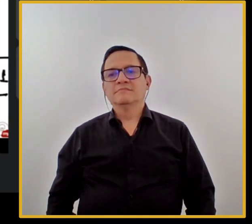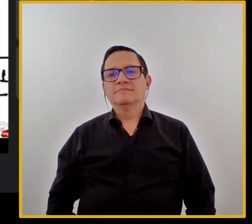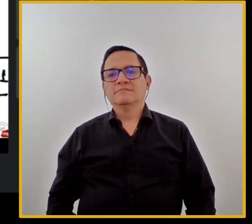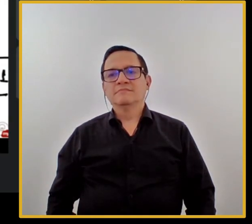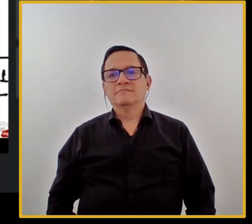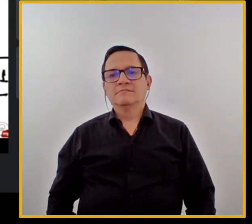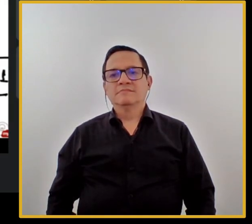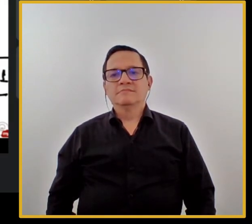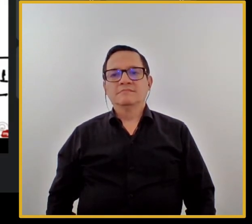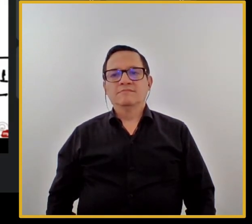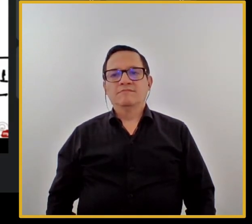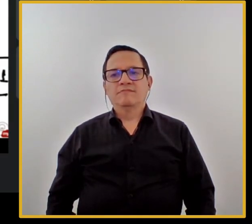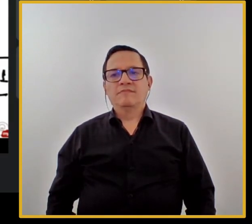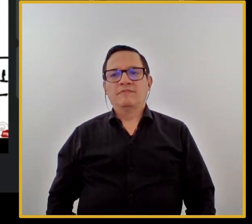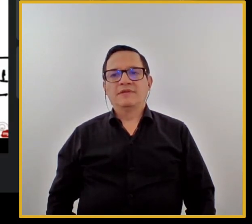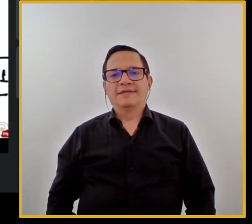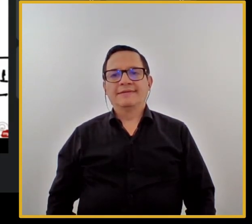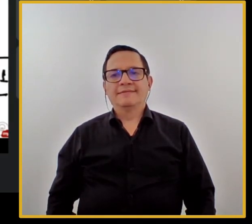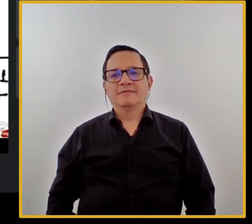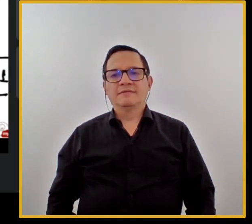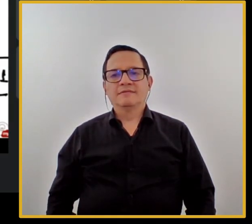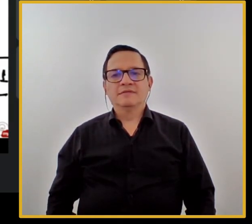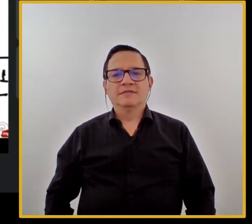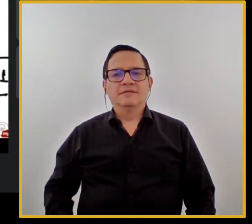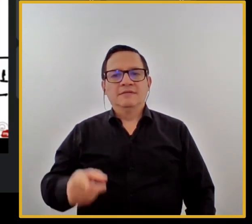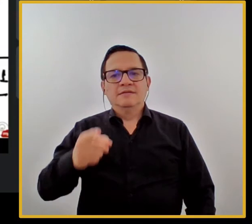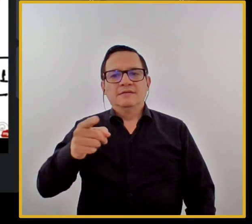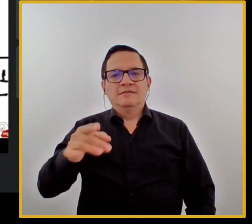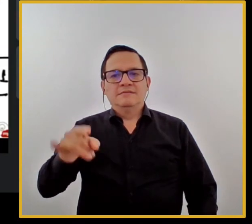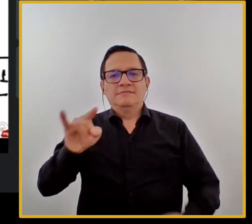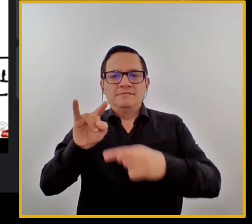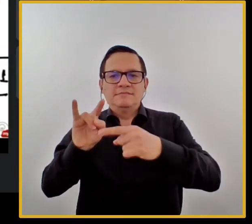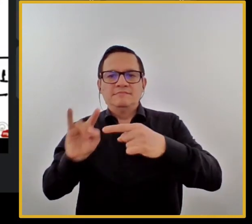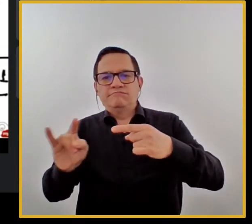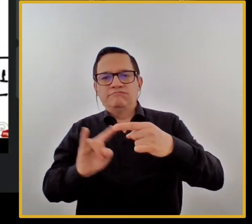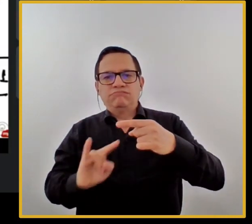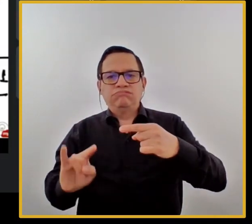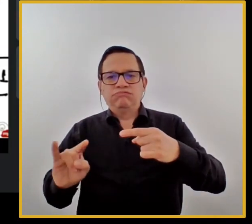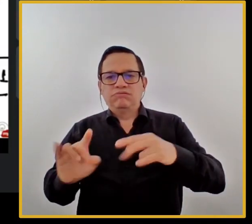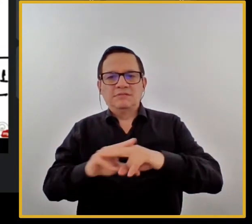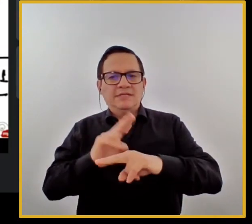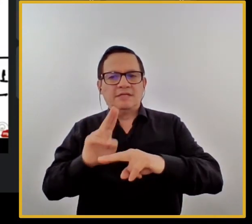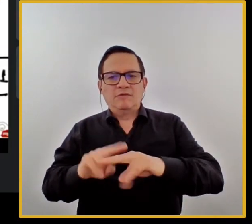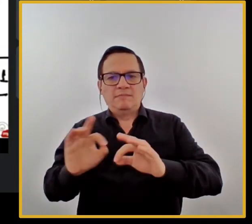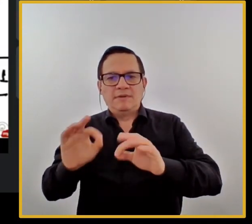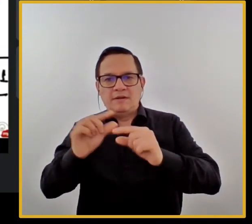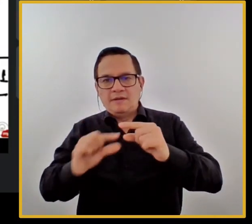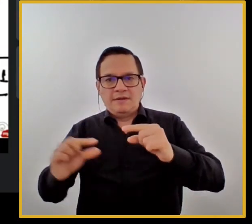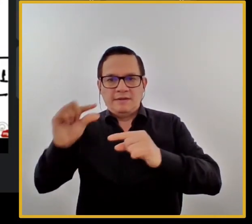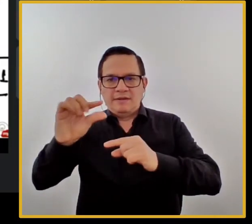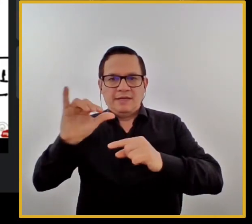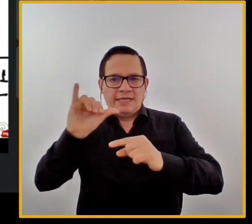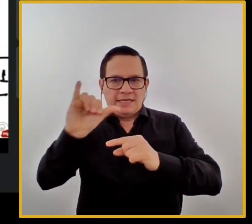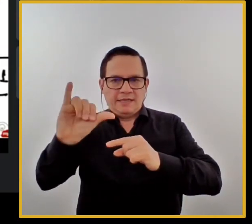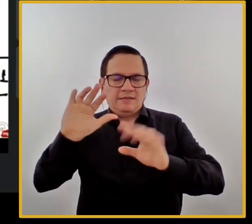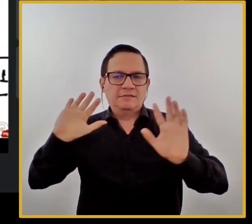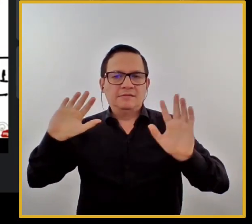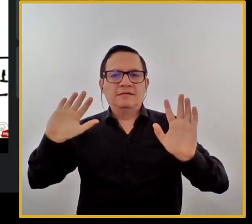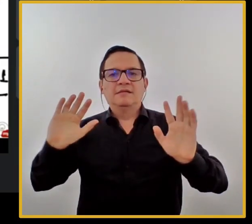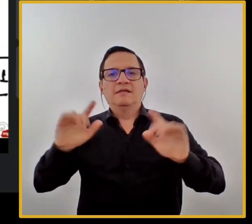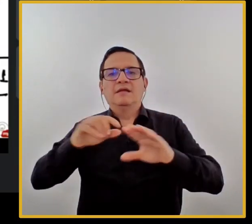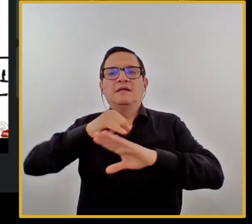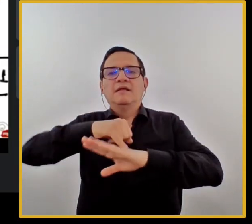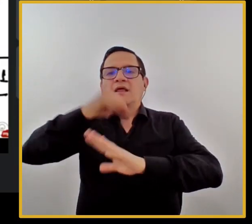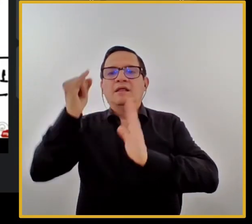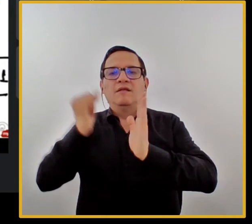Discúlpeme, profe Dayana, pero es que si su merced deja el U abajo, entonces ahí sí me da un logaritmo natural, pero si lo dejas arriba, sencillamente da la